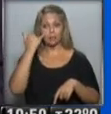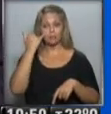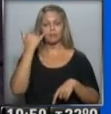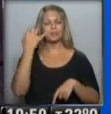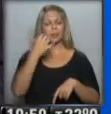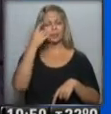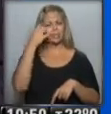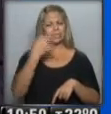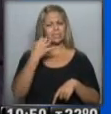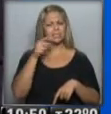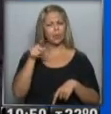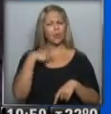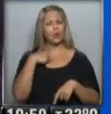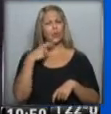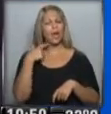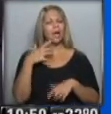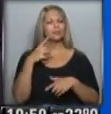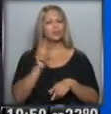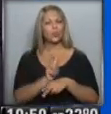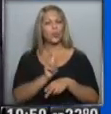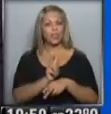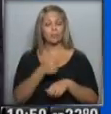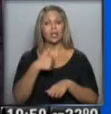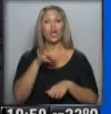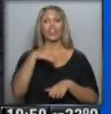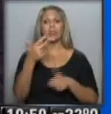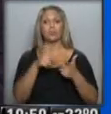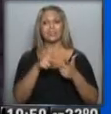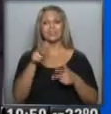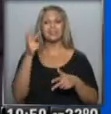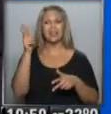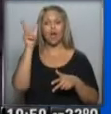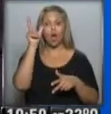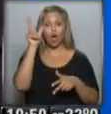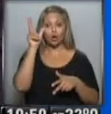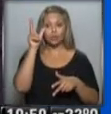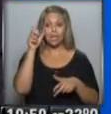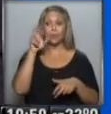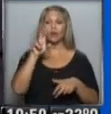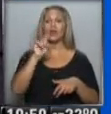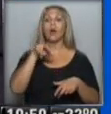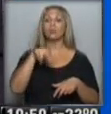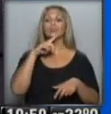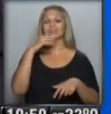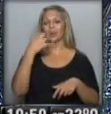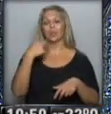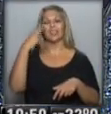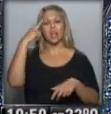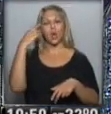cuidar bastante, que todo se va a empezar a solucionar a partir del octavo round, pero prometió knockout como máximo en el noveno.